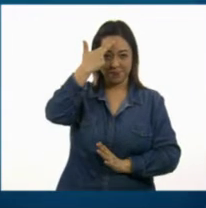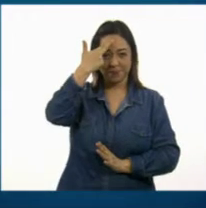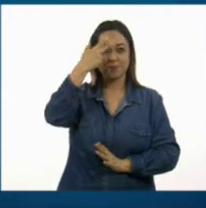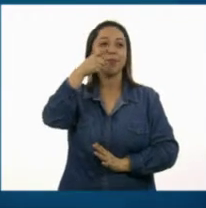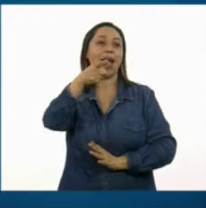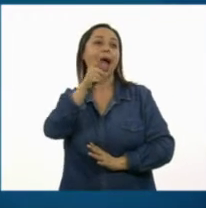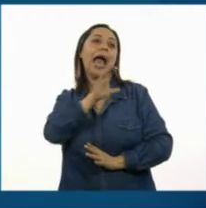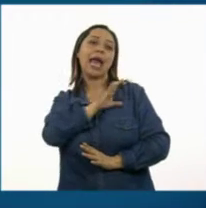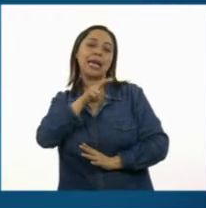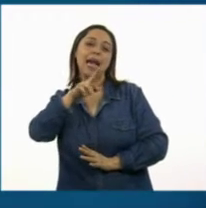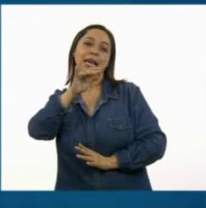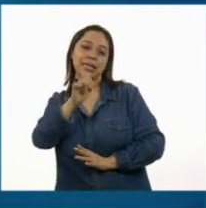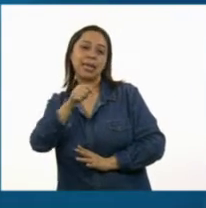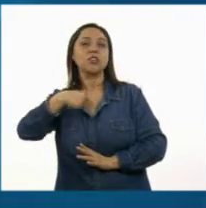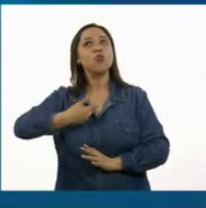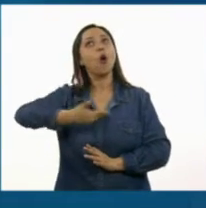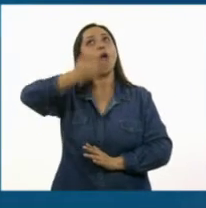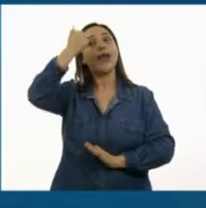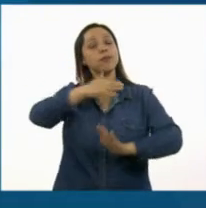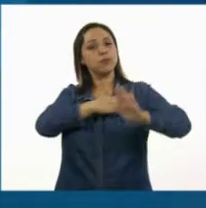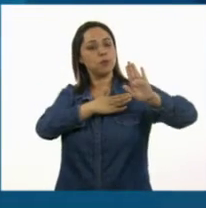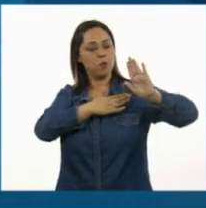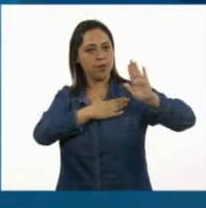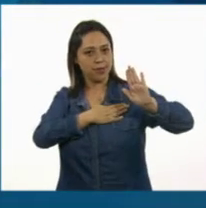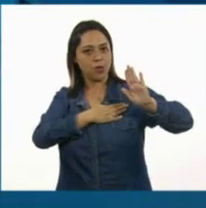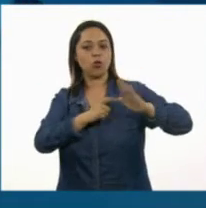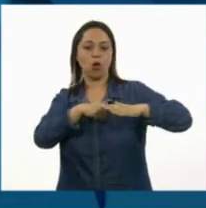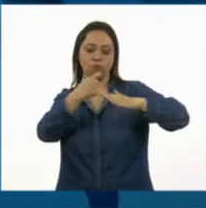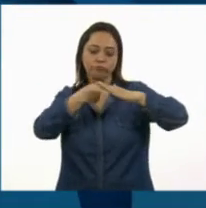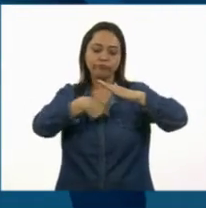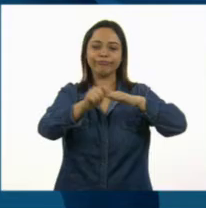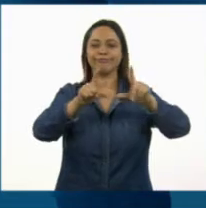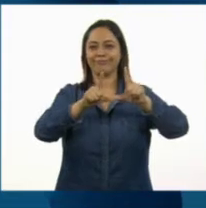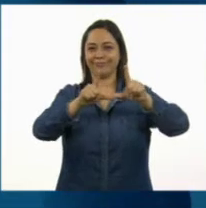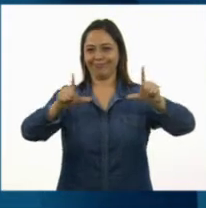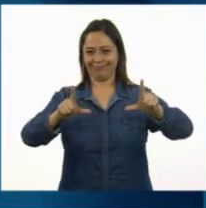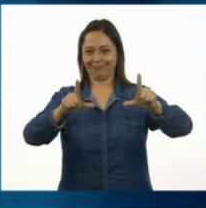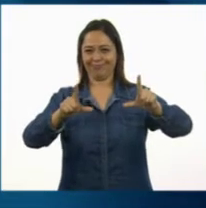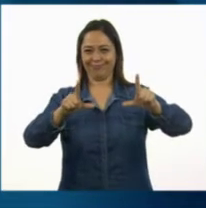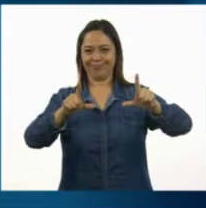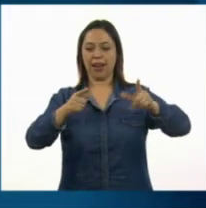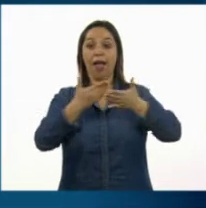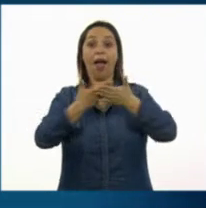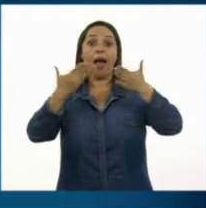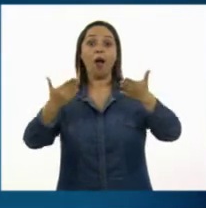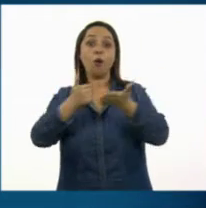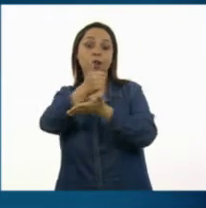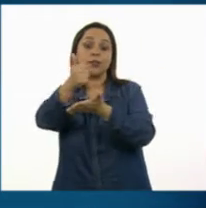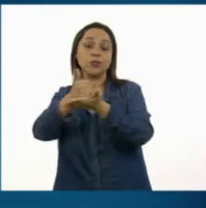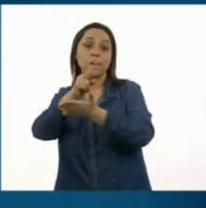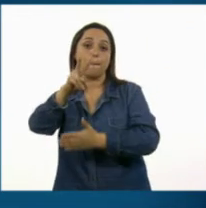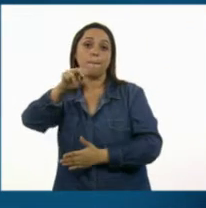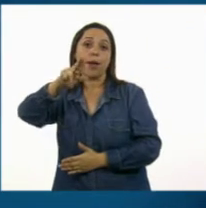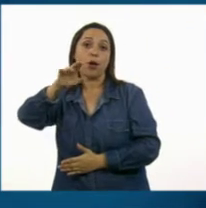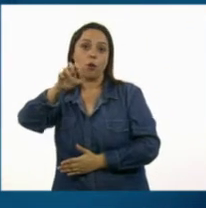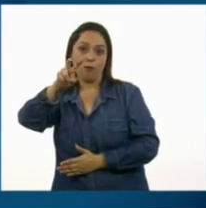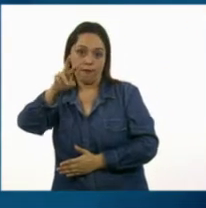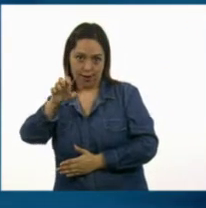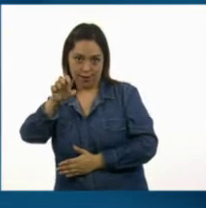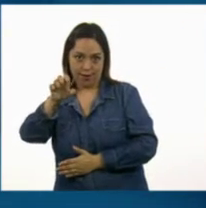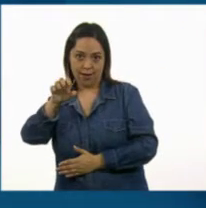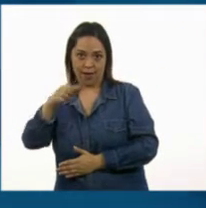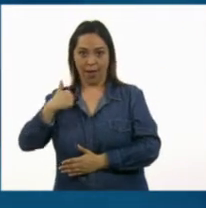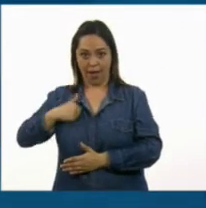Nayeli, como lo prometí, te envío una postal más ahora desde Vancouver, Canadá. Es una bella